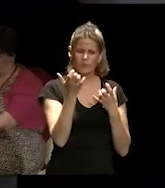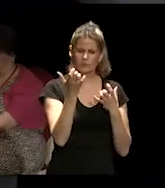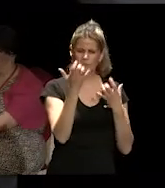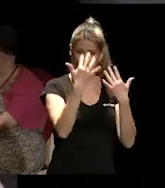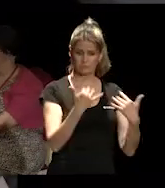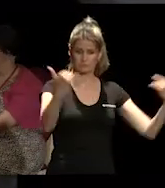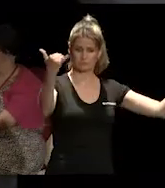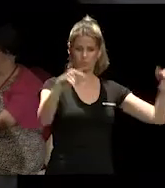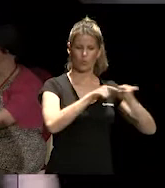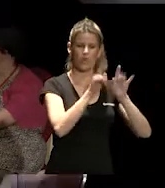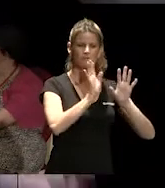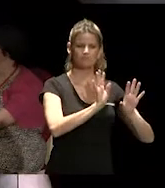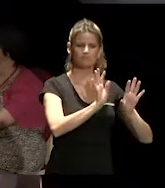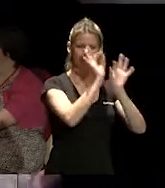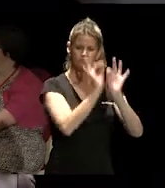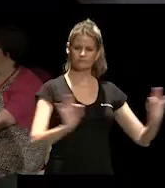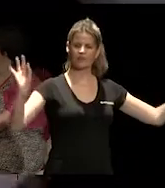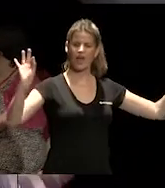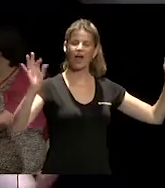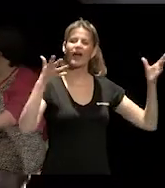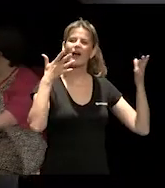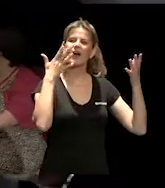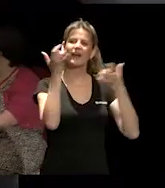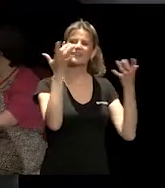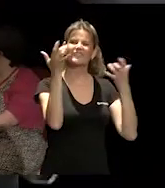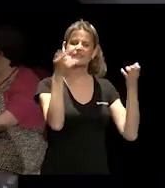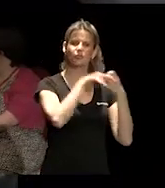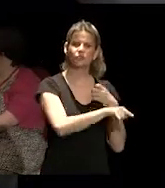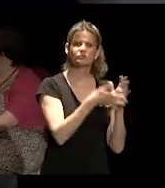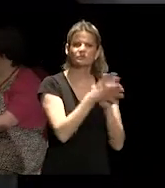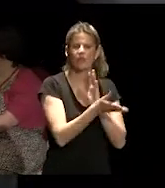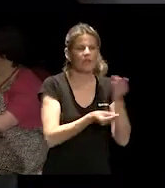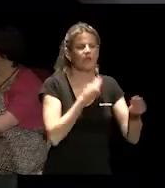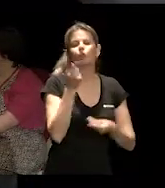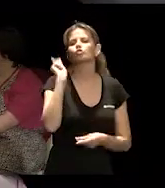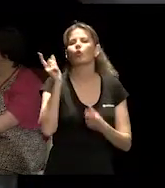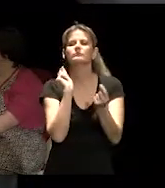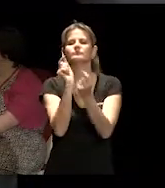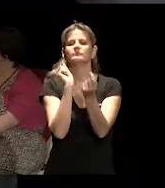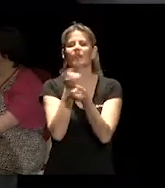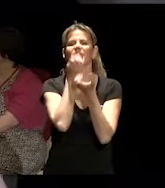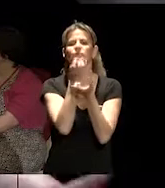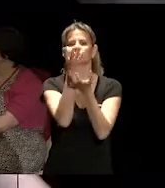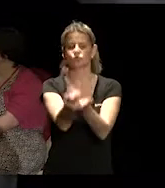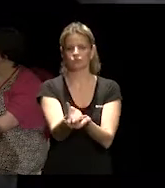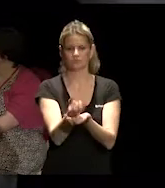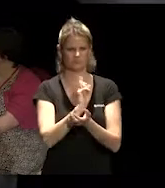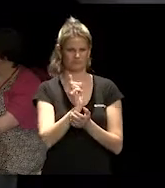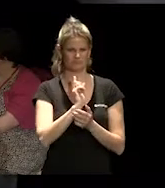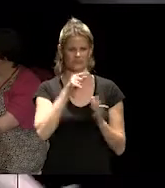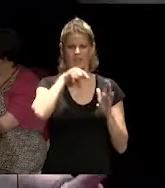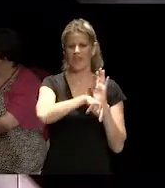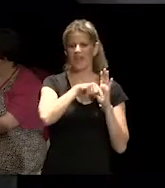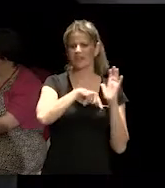excelencia artística, es decir, construir un objeto artístico, no solo un discurso ético